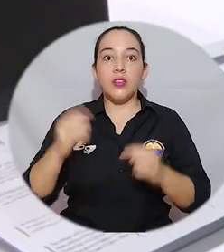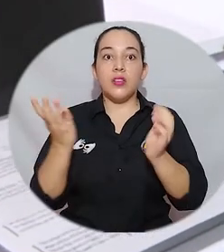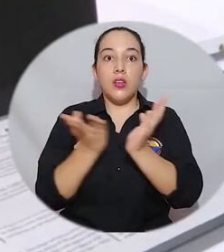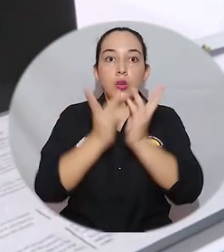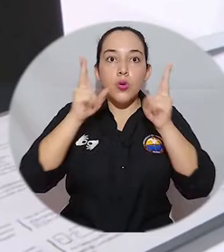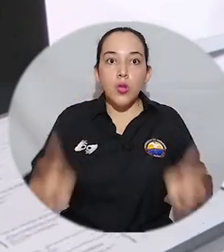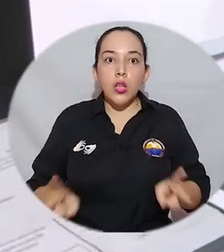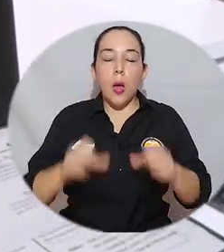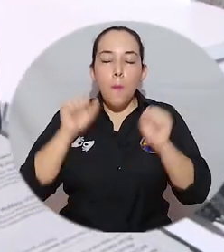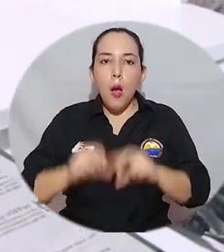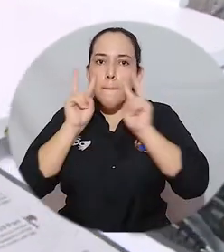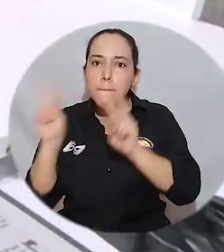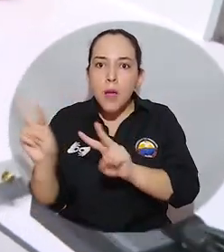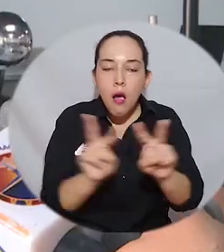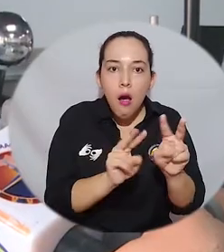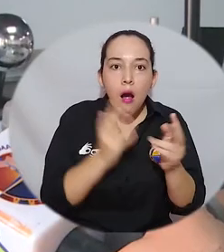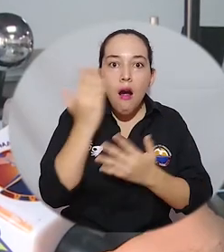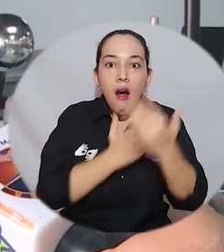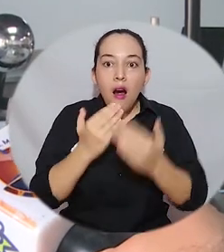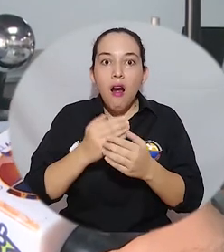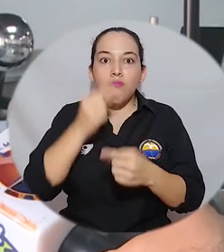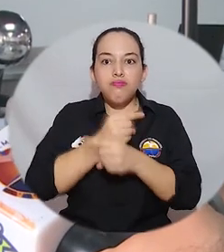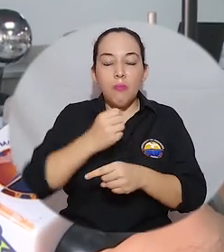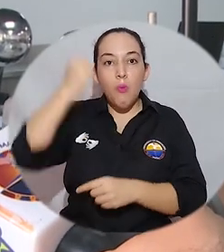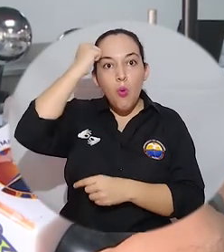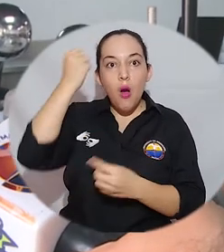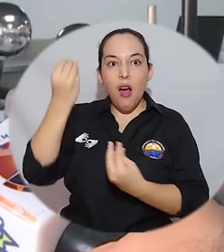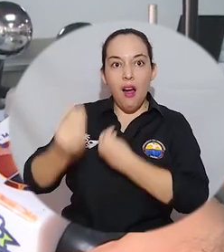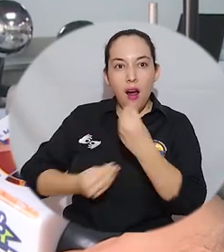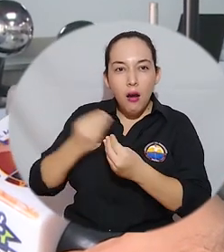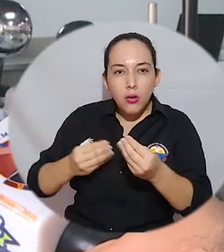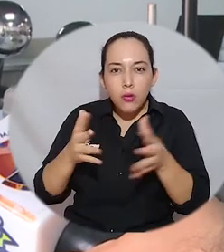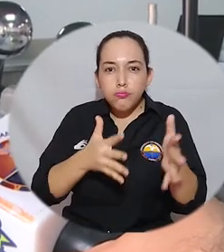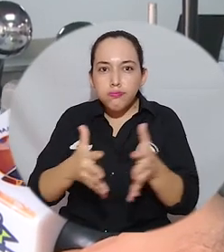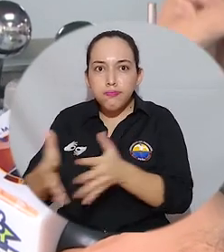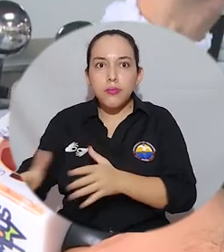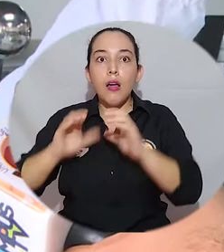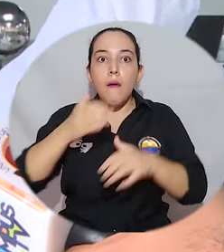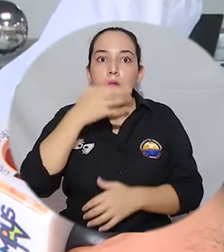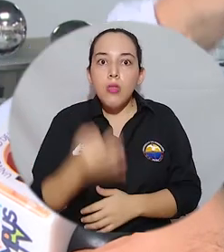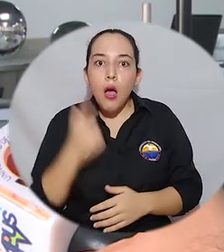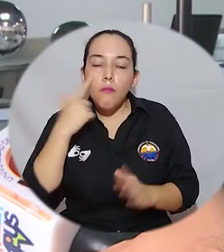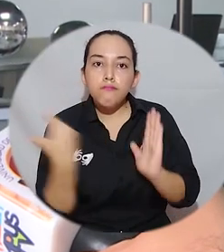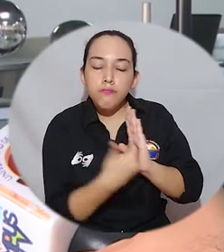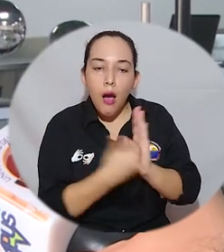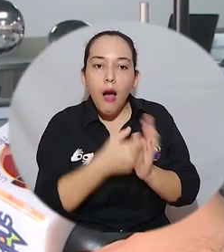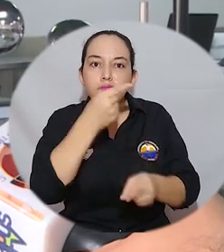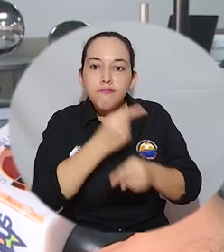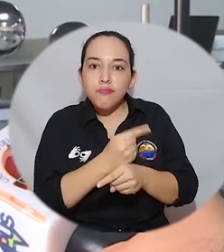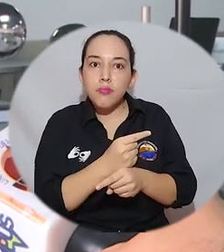flexibles. Aquí el estudiante tiene la oportunidad de comprobar de que lo que el docente